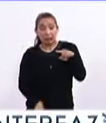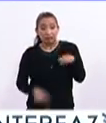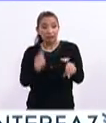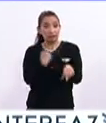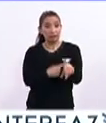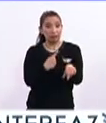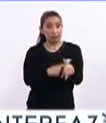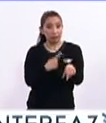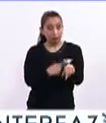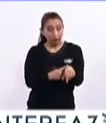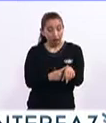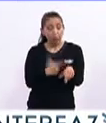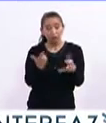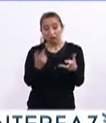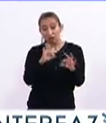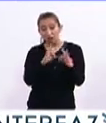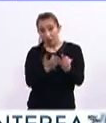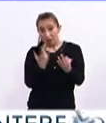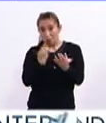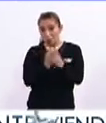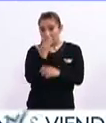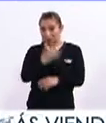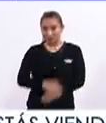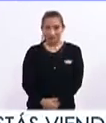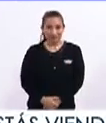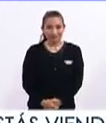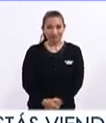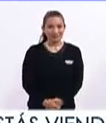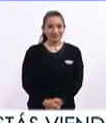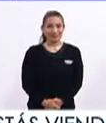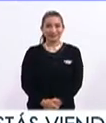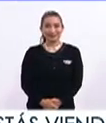las enfermedades de una forma innovadora.